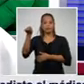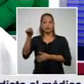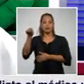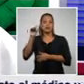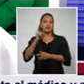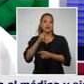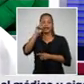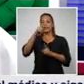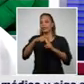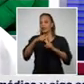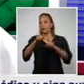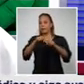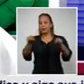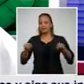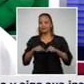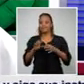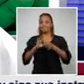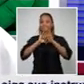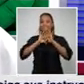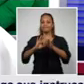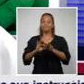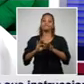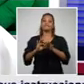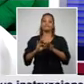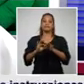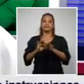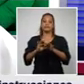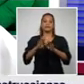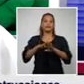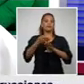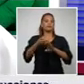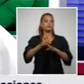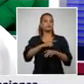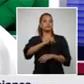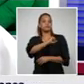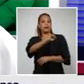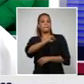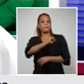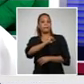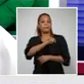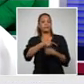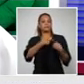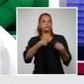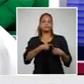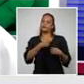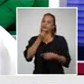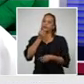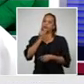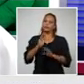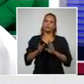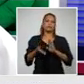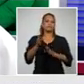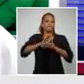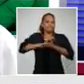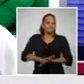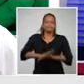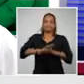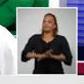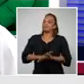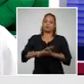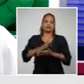intensiva, pues lamentablemente hace una parada cardíaca de la cual no fue posible reanimarla, no obstante las